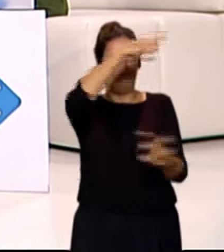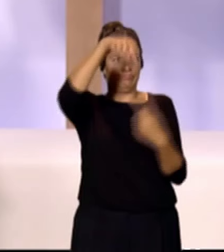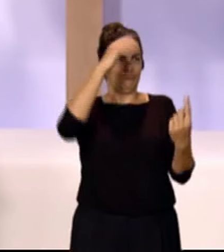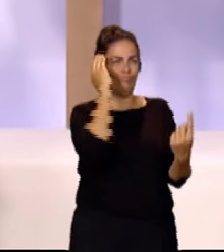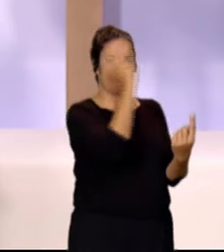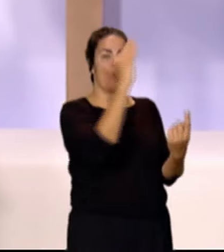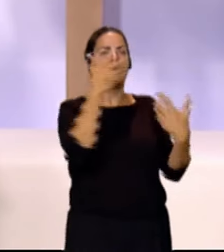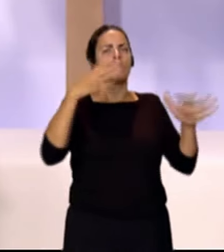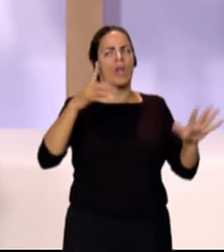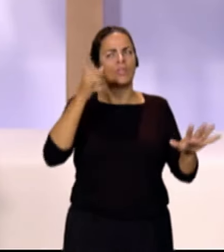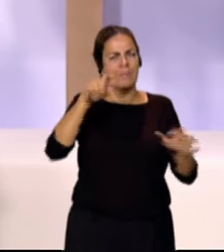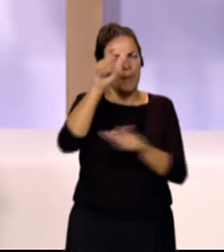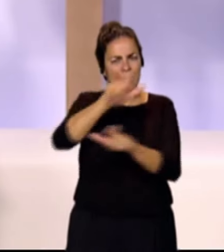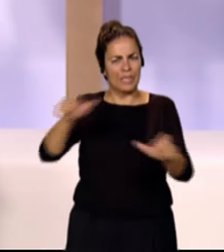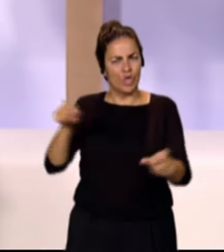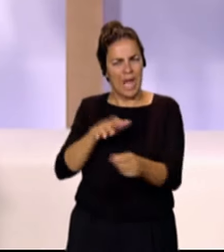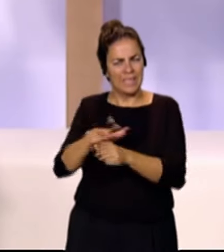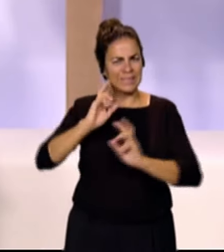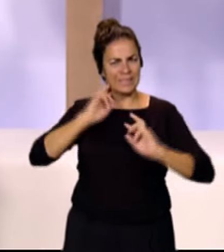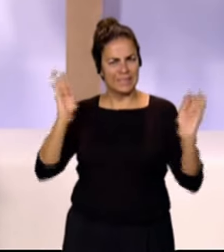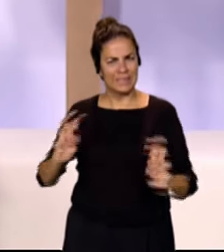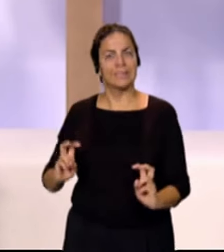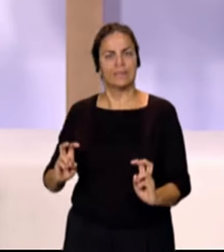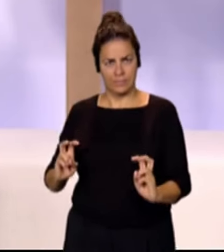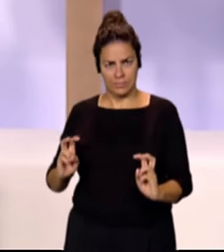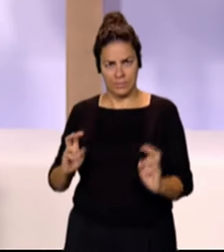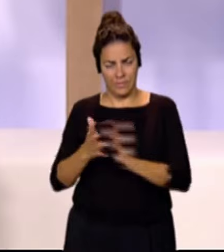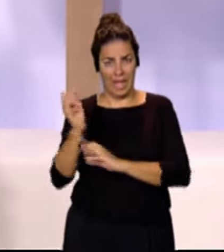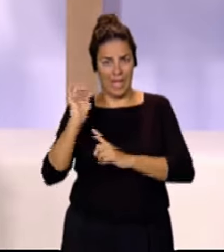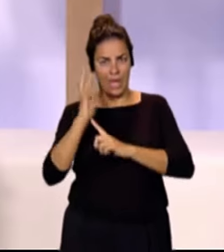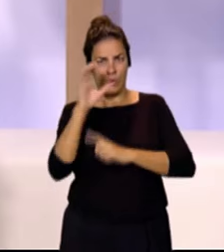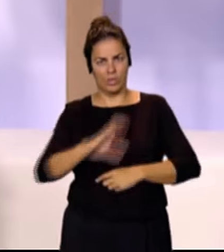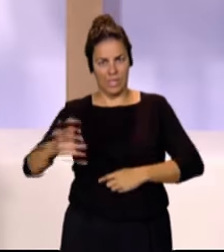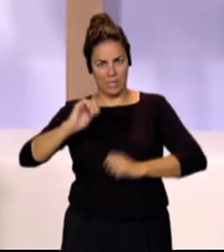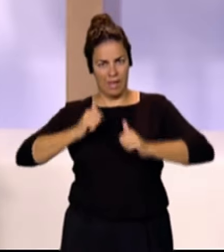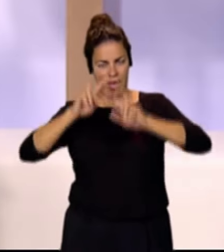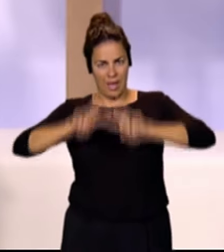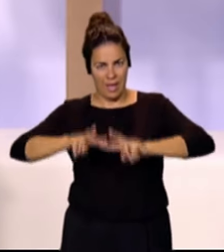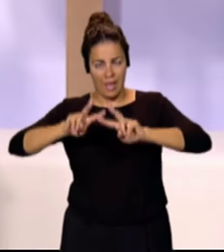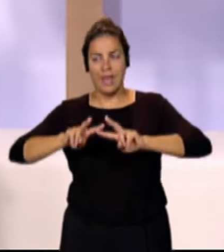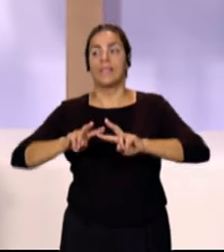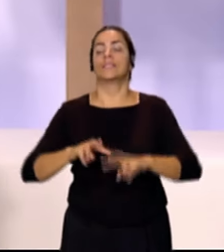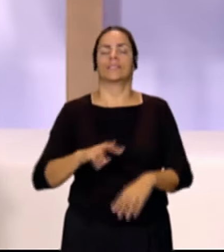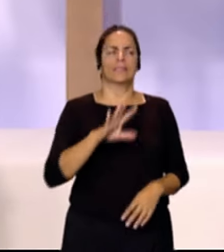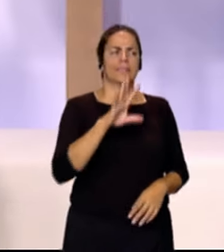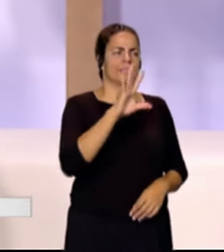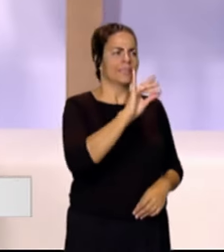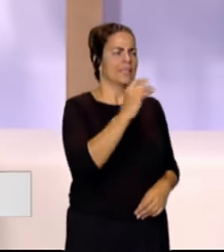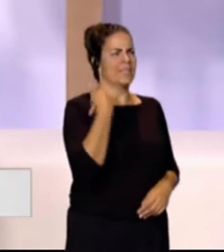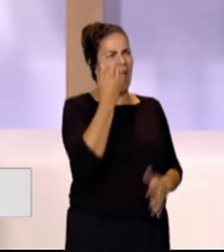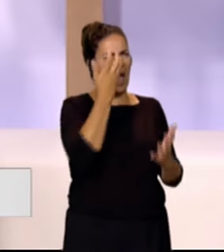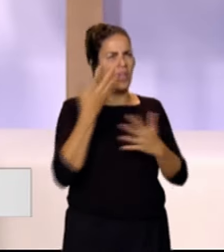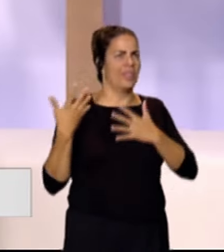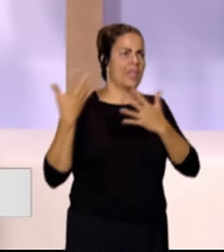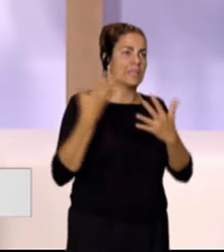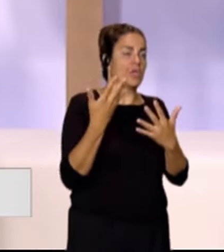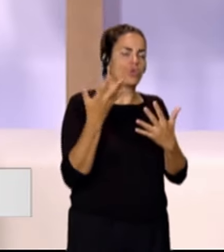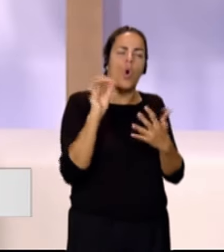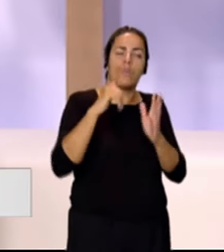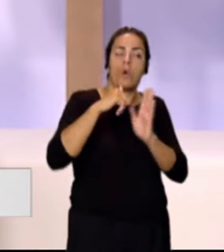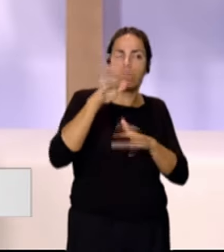eh en las personas Pues abr un camino a la neurociencia no Sí bueno además hace ya 10 años un poquito más incluso que es un poco el mínimo